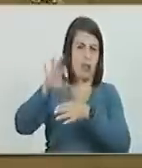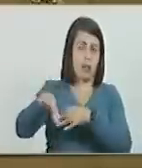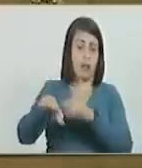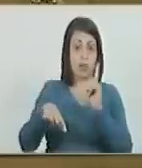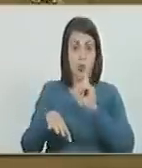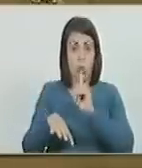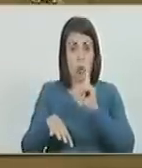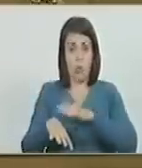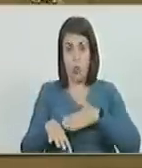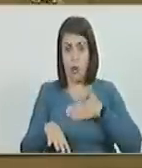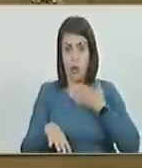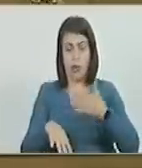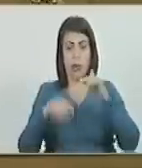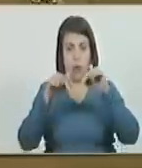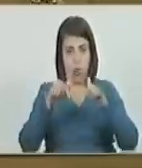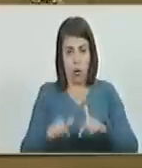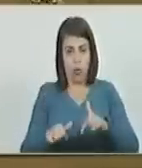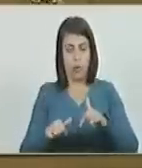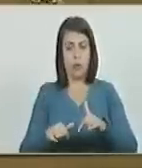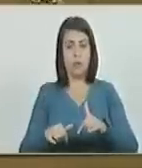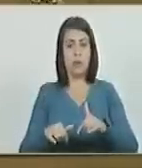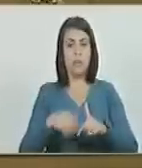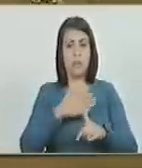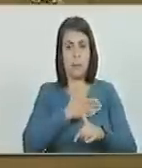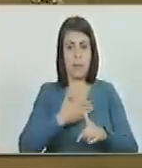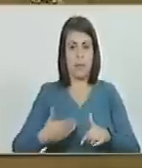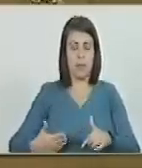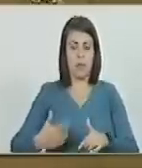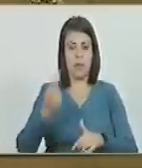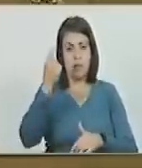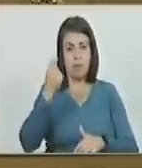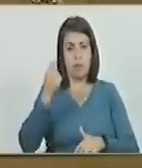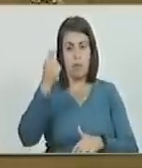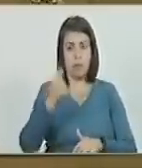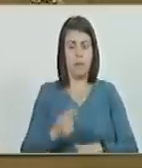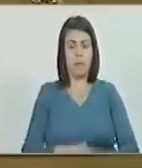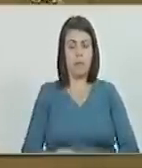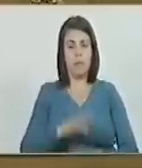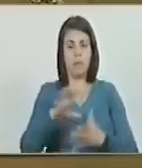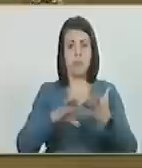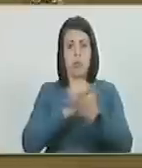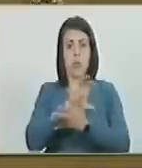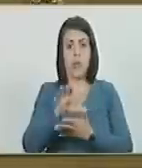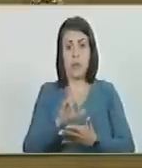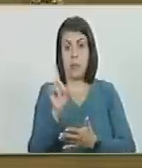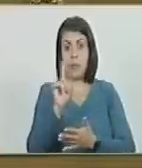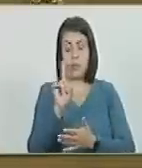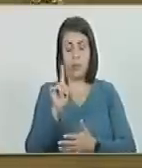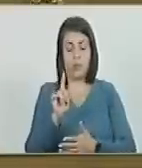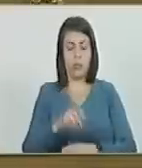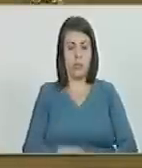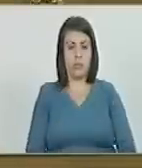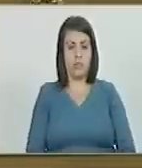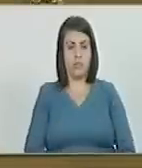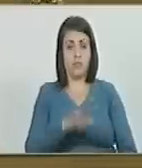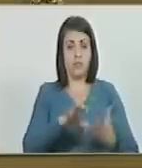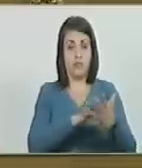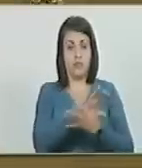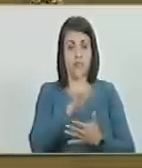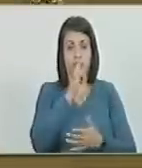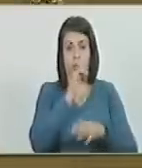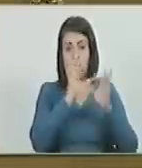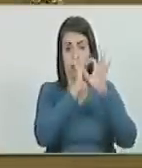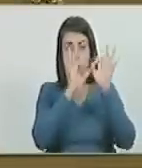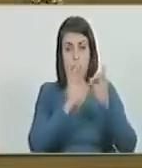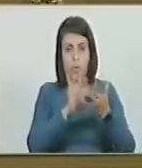lo que nos deja hoy, señor presidente, señores diputados, que no era una crisis. Crisis es cuando no hay